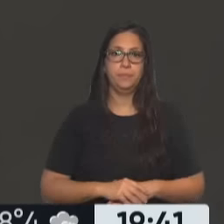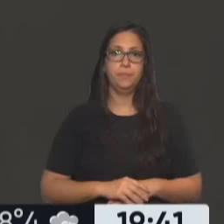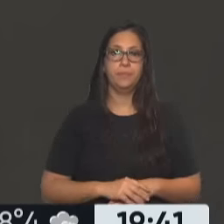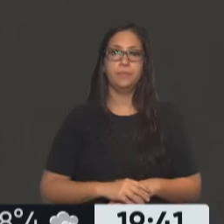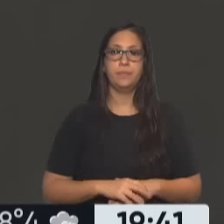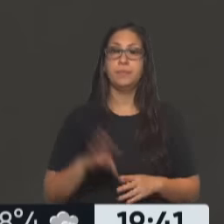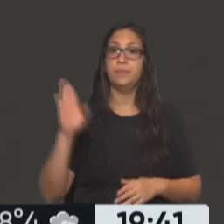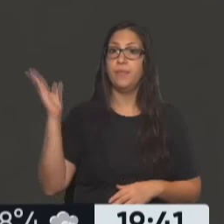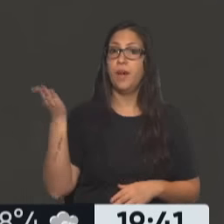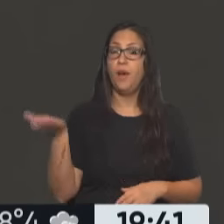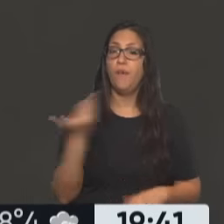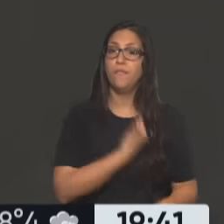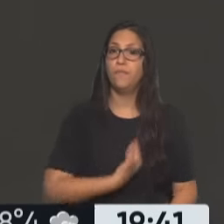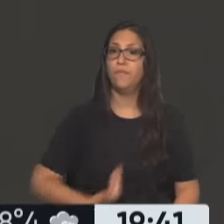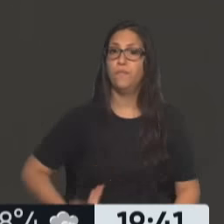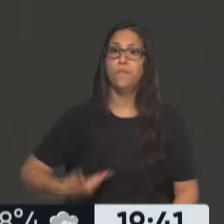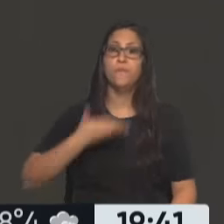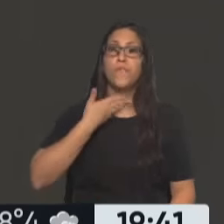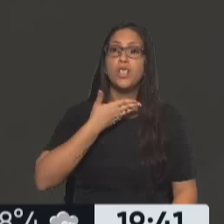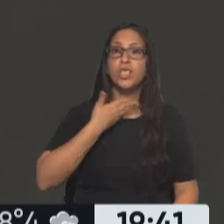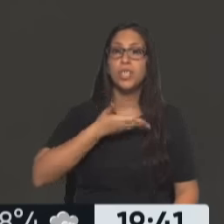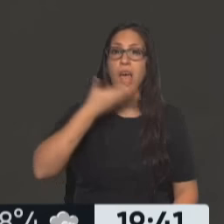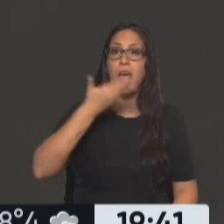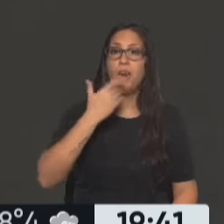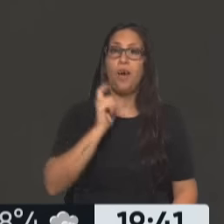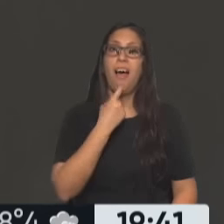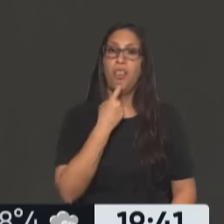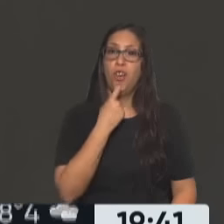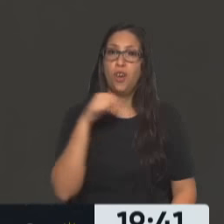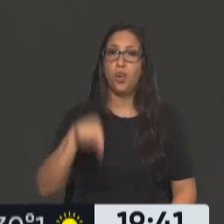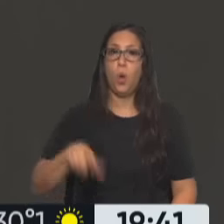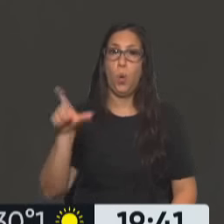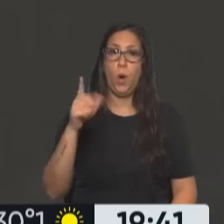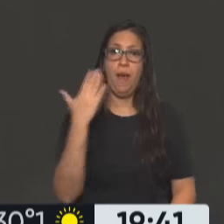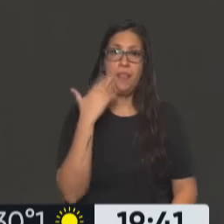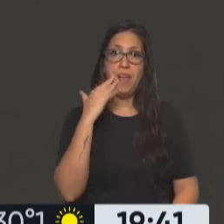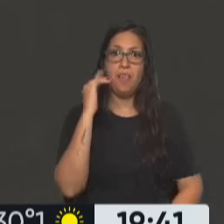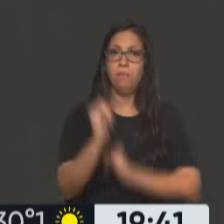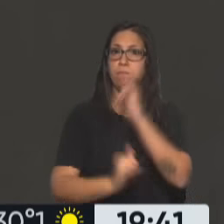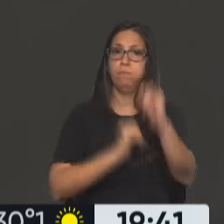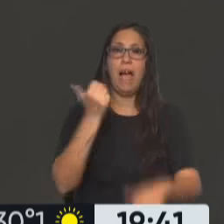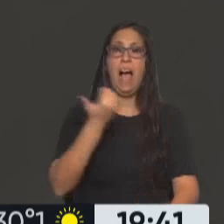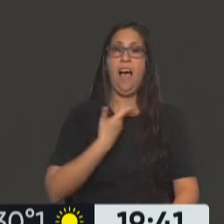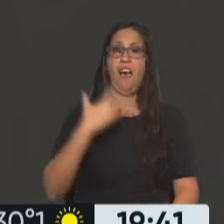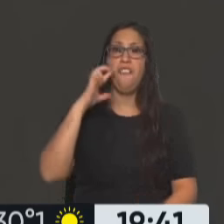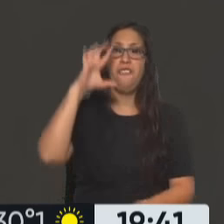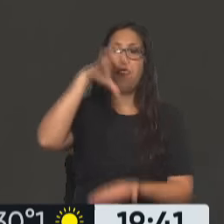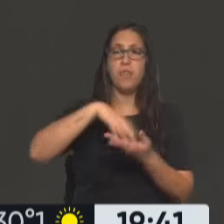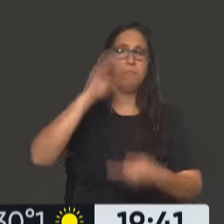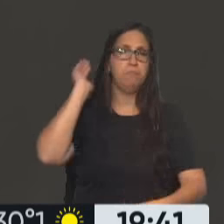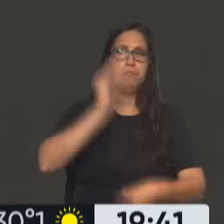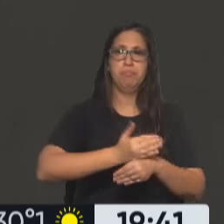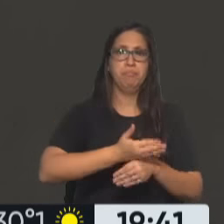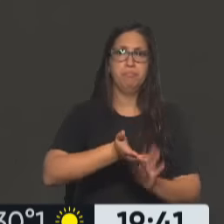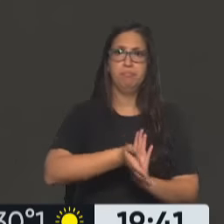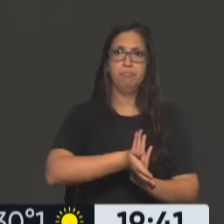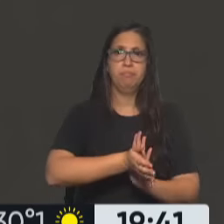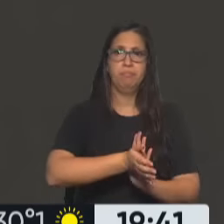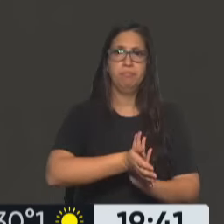Ahí lo escuchábamos al vocero presidencial Manuel Adorni. Este lunes por la tarde dejó de existir la AFIP, la Administración Federal